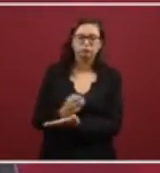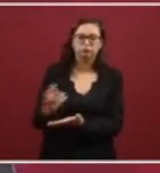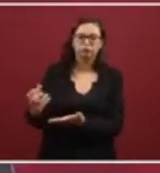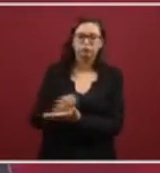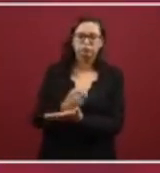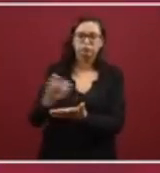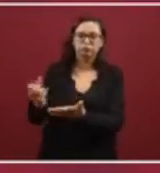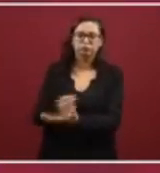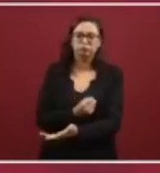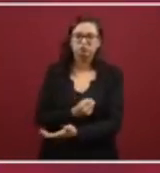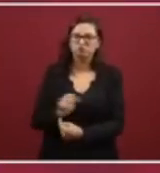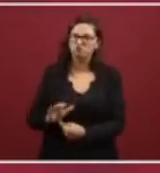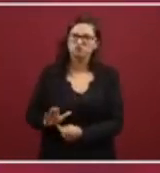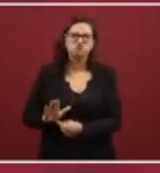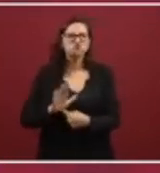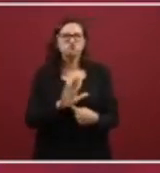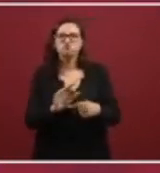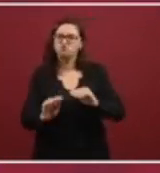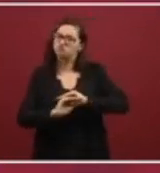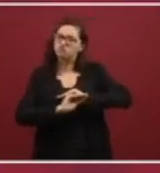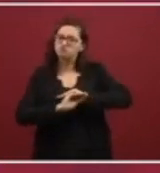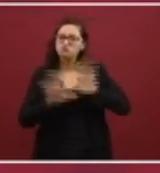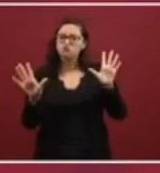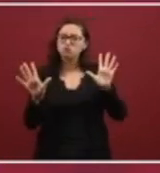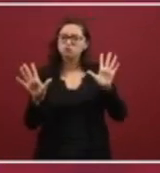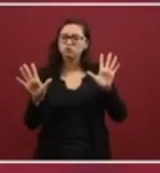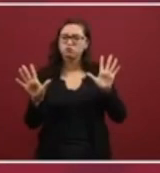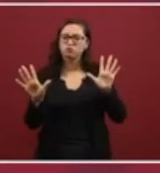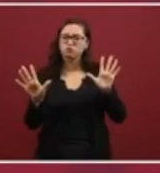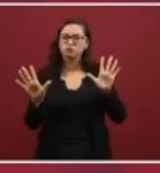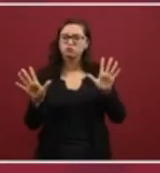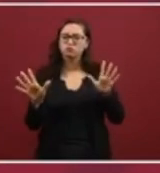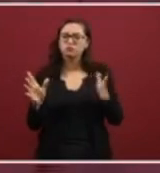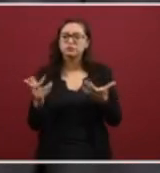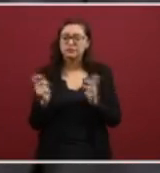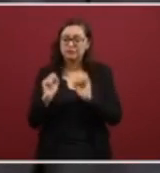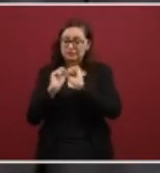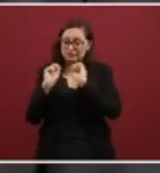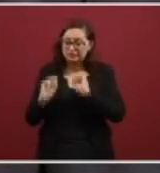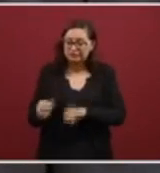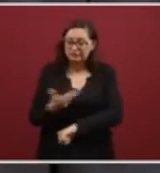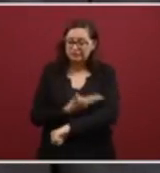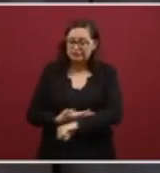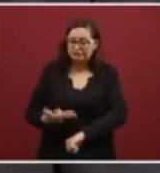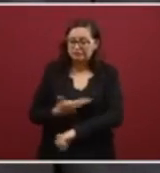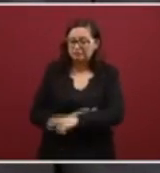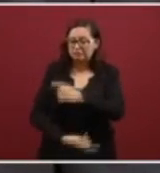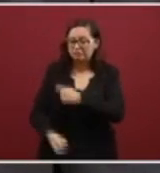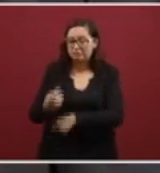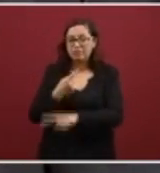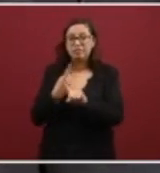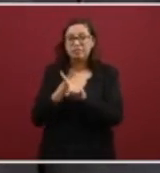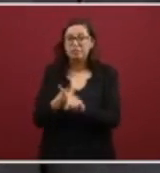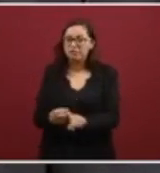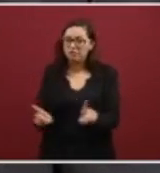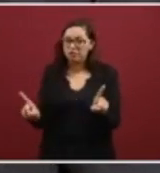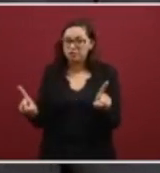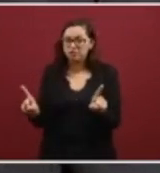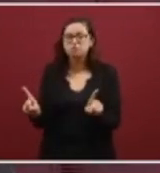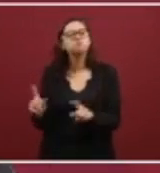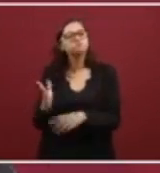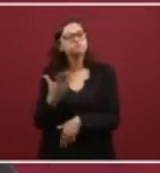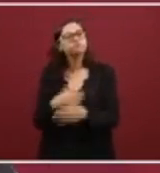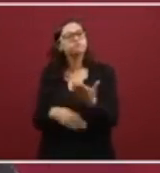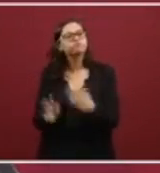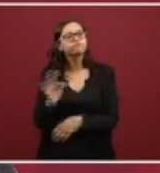llegue un momento en que quede claramente establecido que con un sistema de gestión migratoria diferente puedes tener buenos